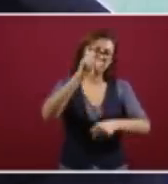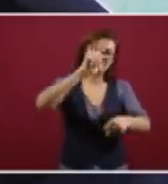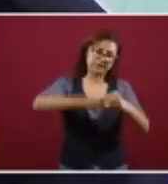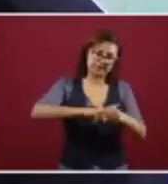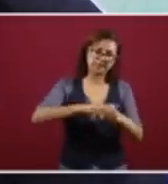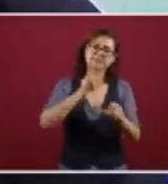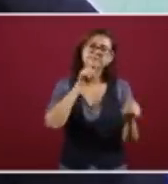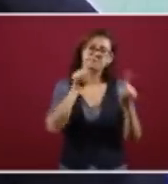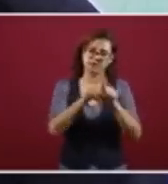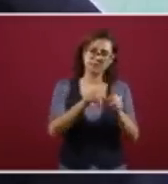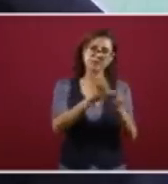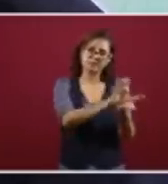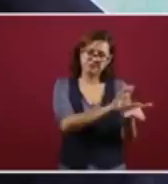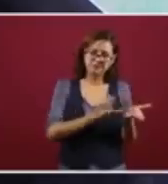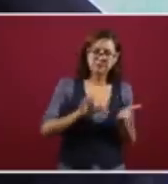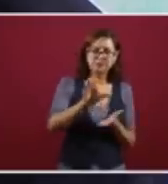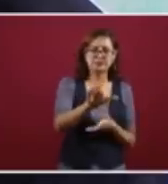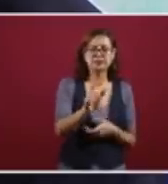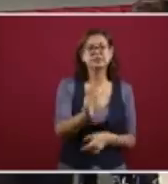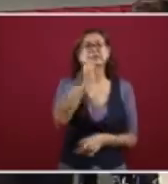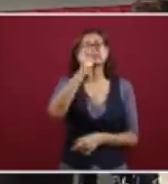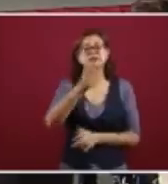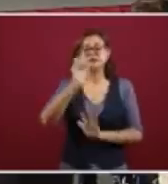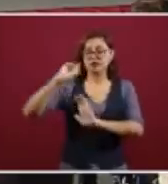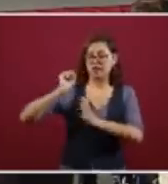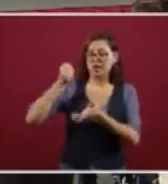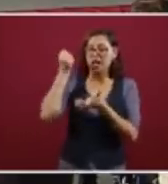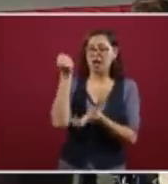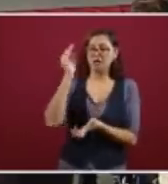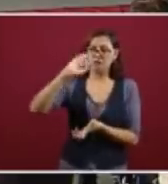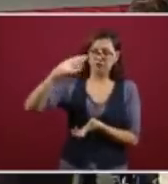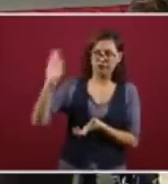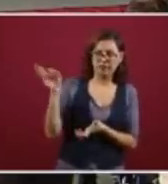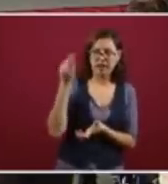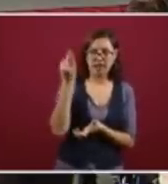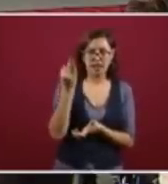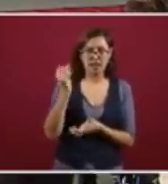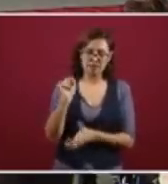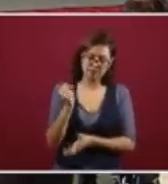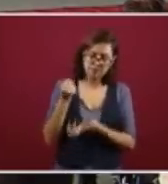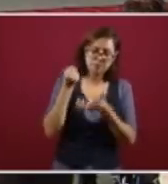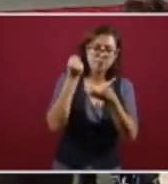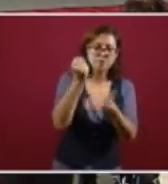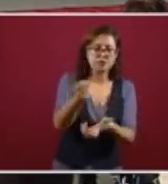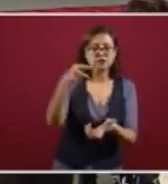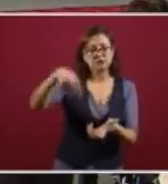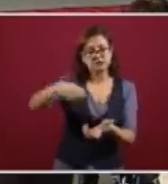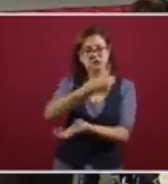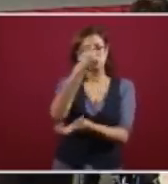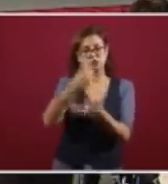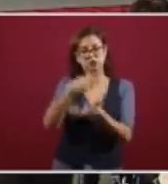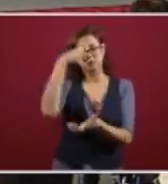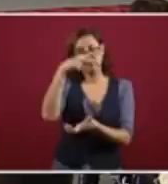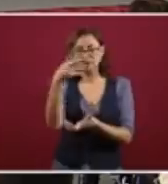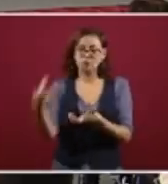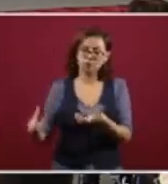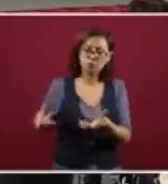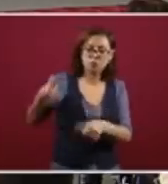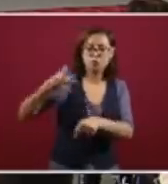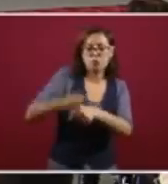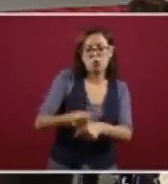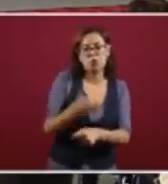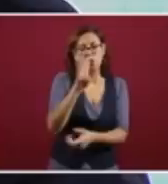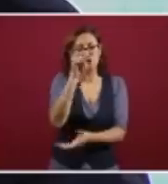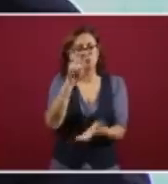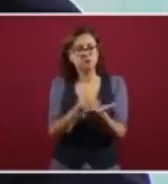federal, en el caso de la Ciudad de México, se están agregando 4.000 millones de pesos, 3.500 de